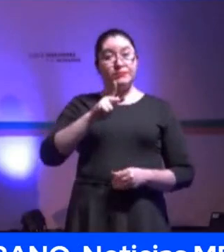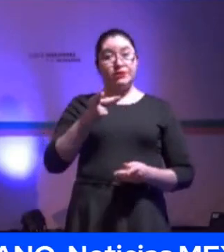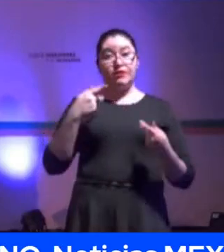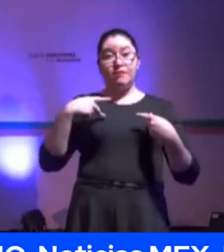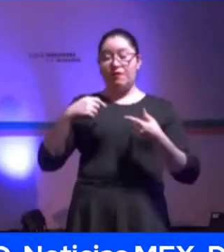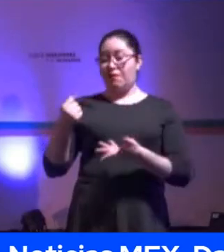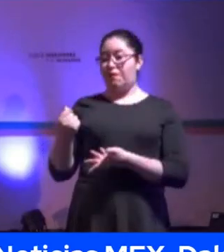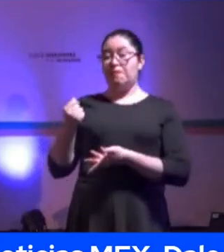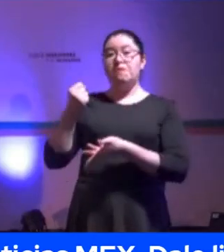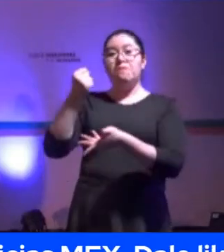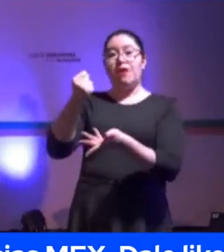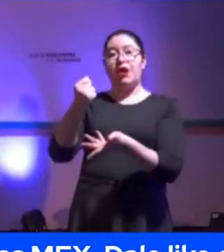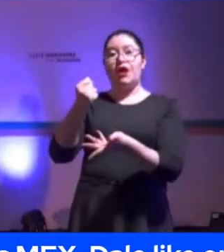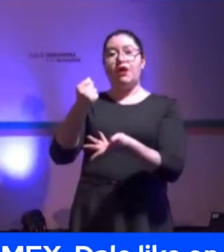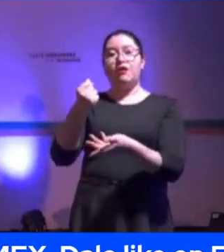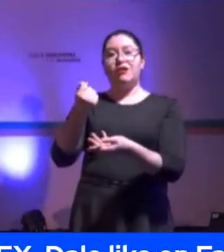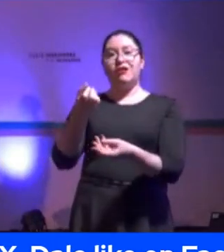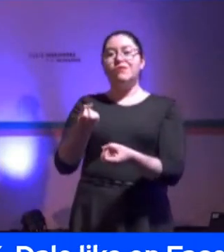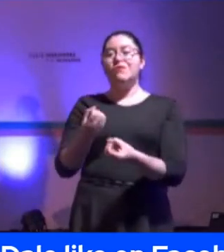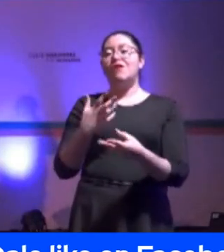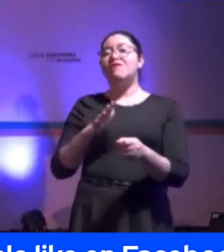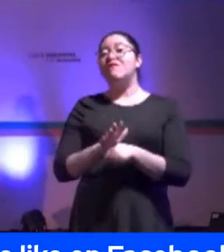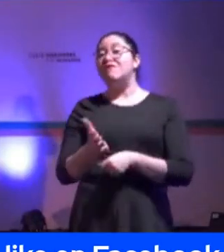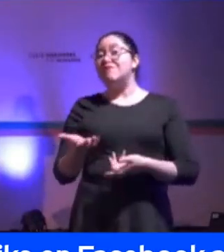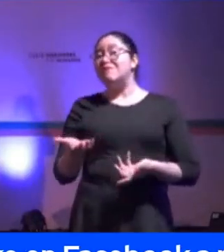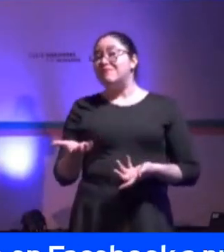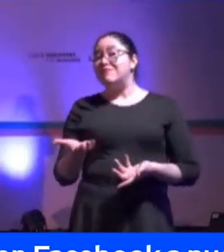pagaban recibían